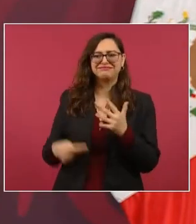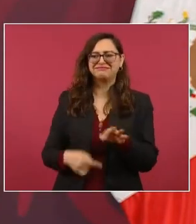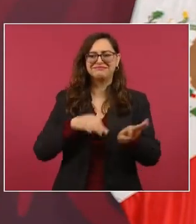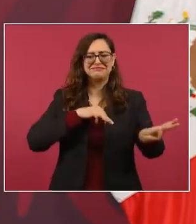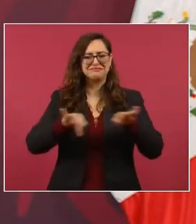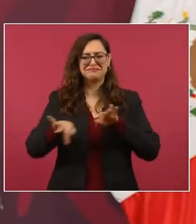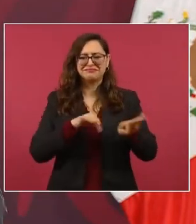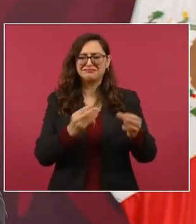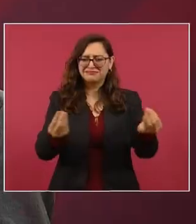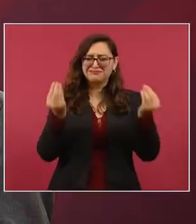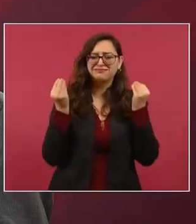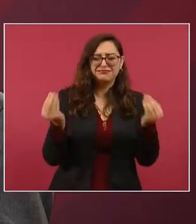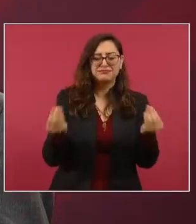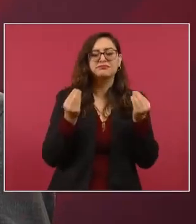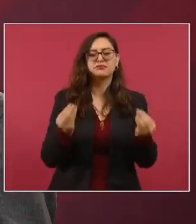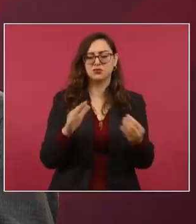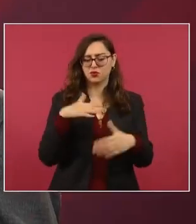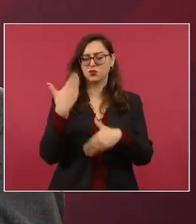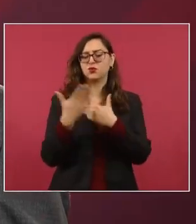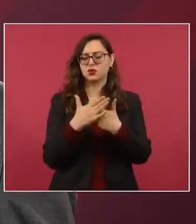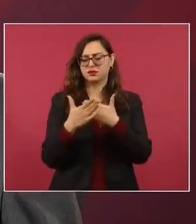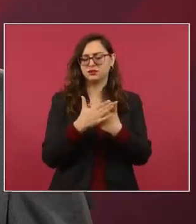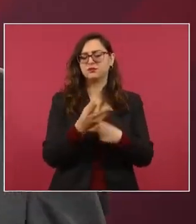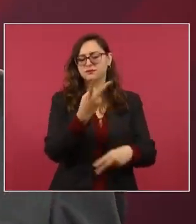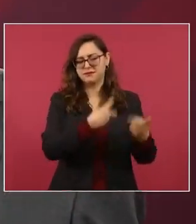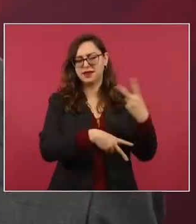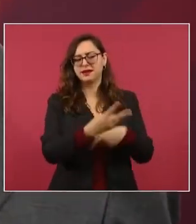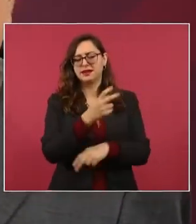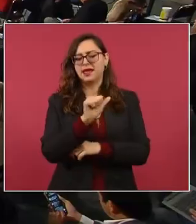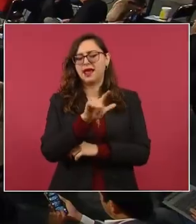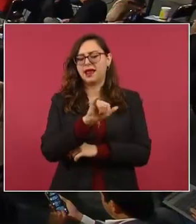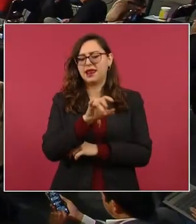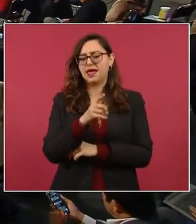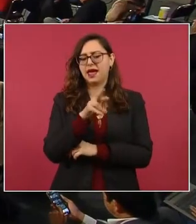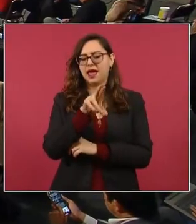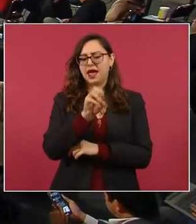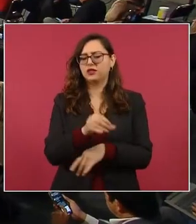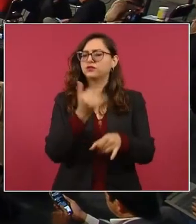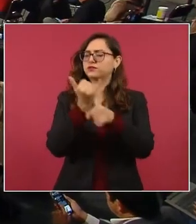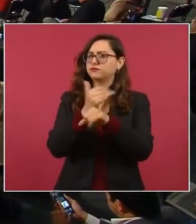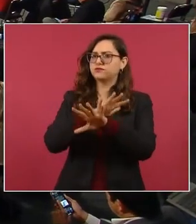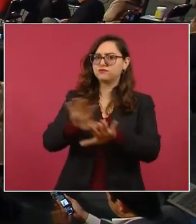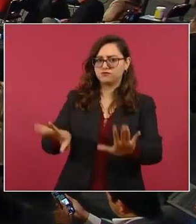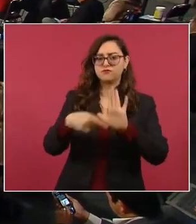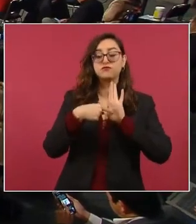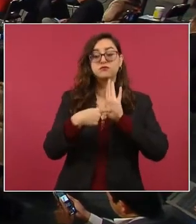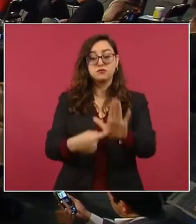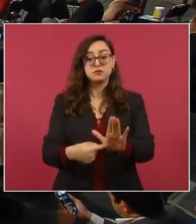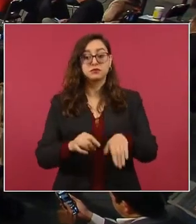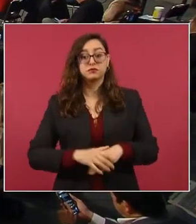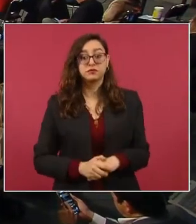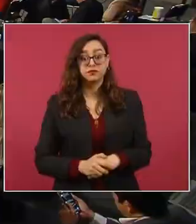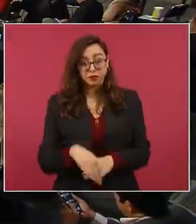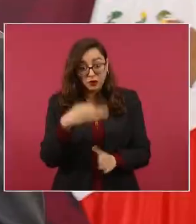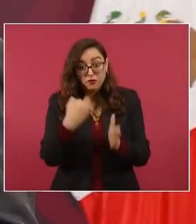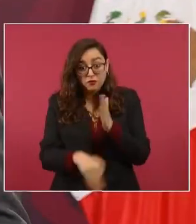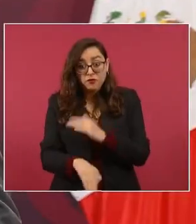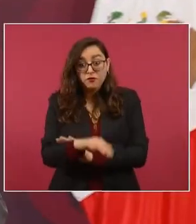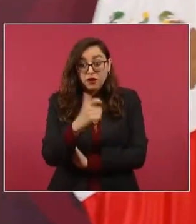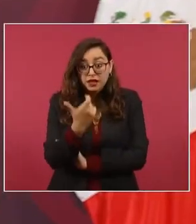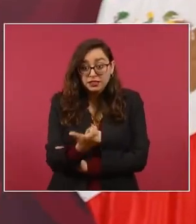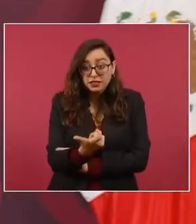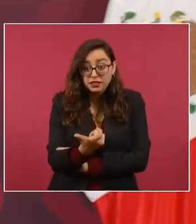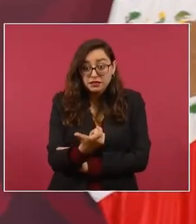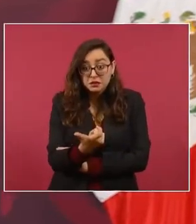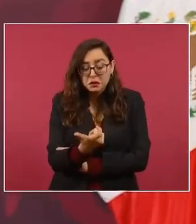lo va a informar Alejandro. Pero si hiciera falta más recursos y